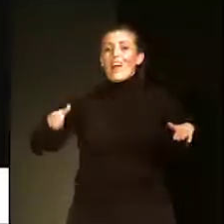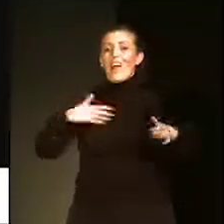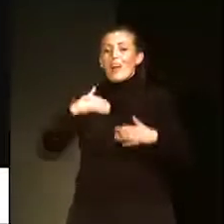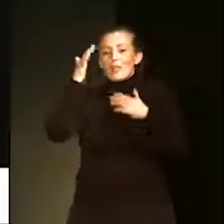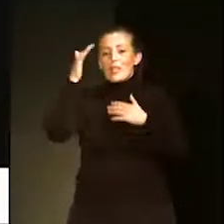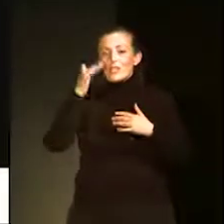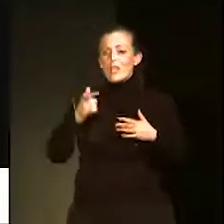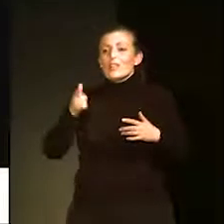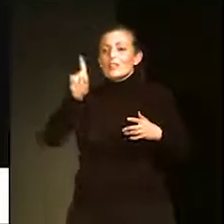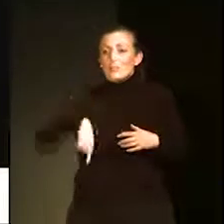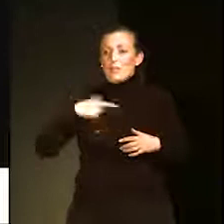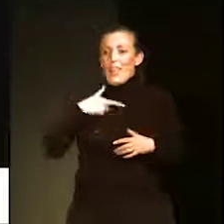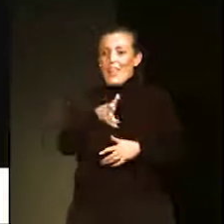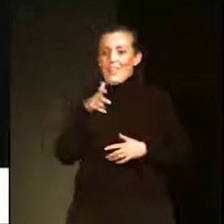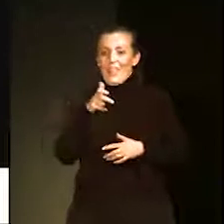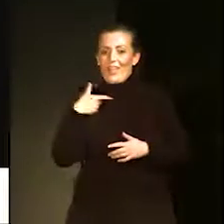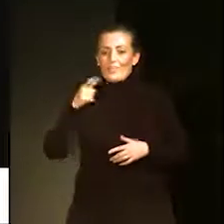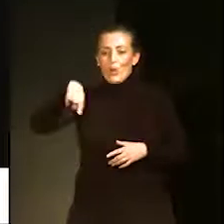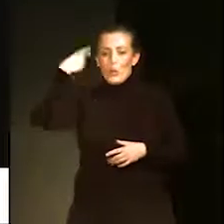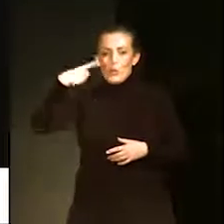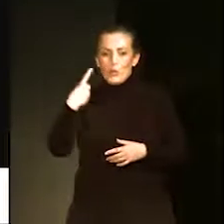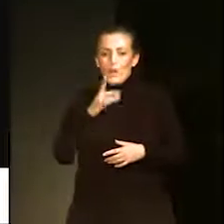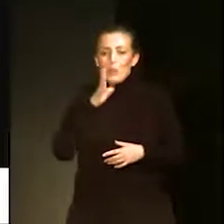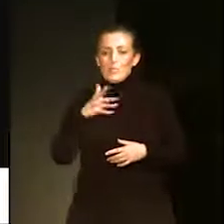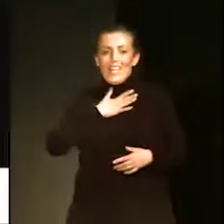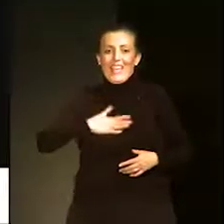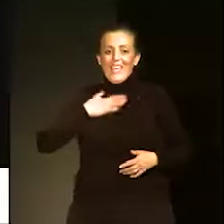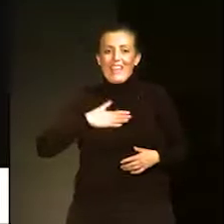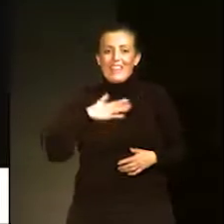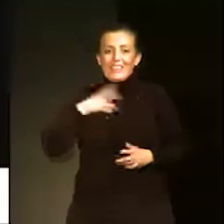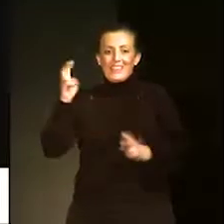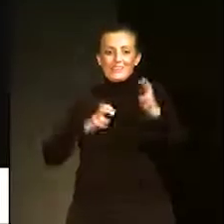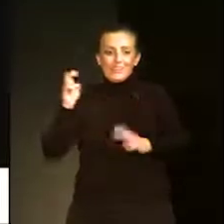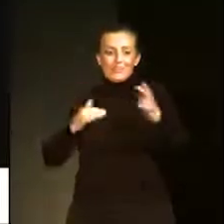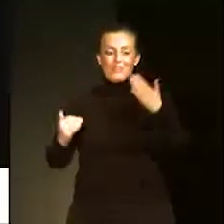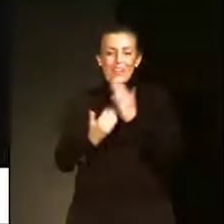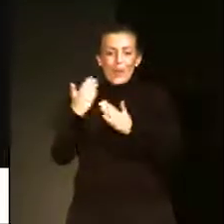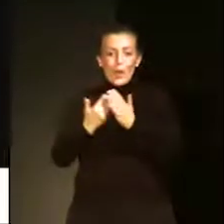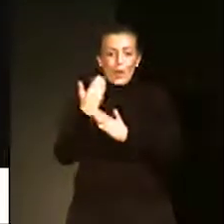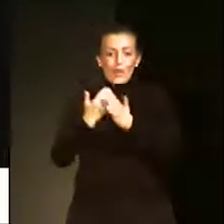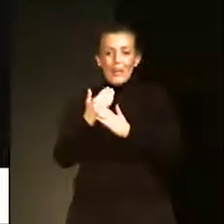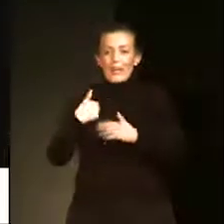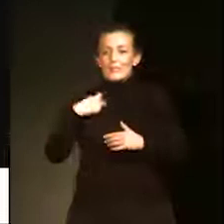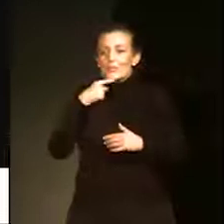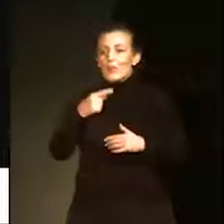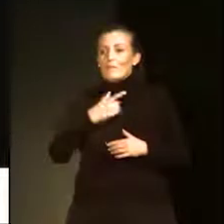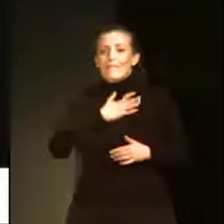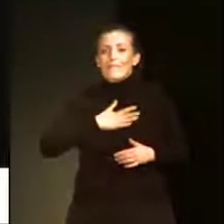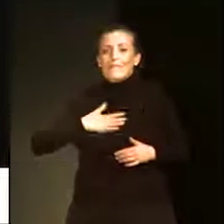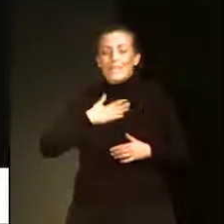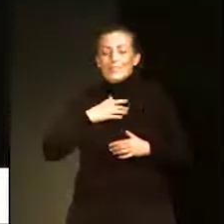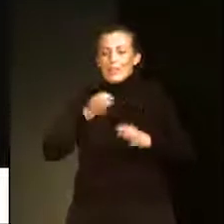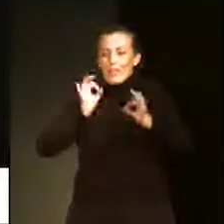eso tenemos también derecho a la cultura. Así que encantada de poder recibir unas jornadas como esta y yo les deseo